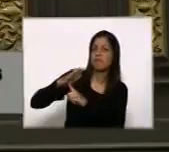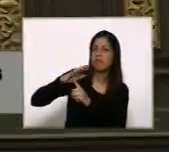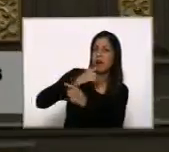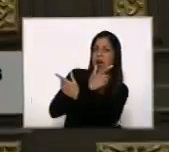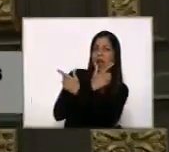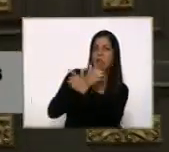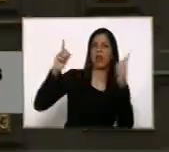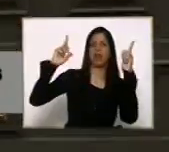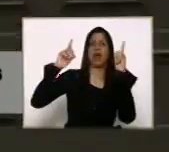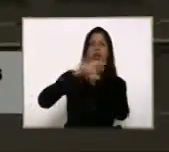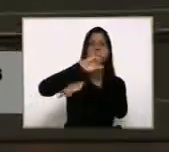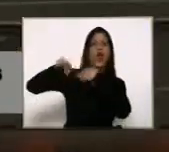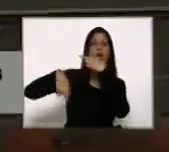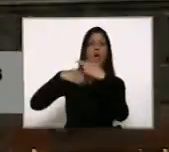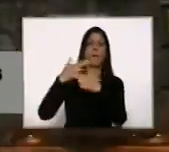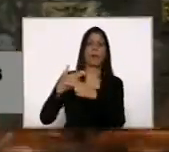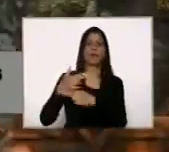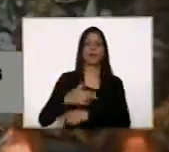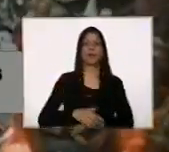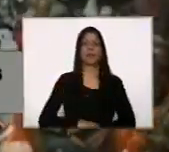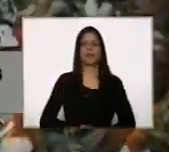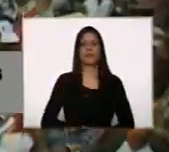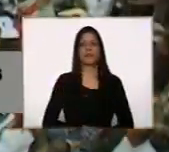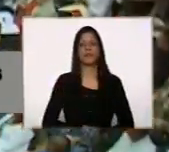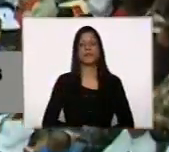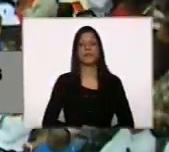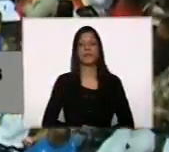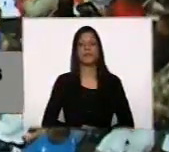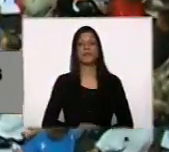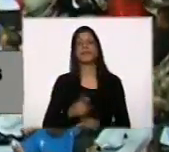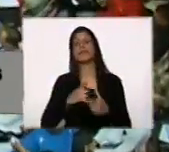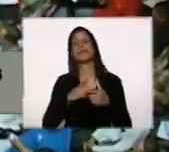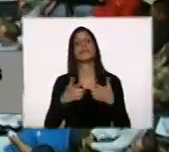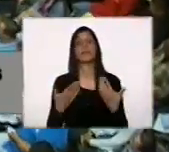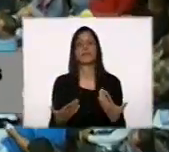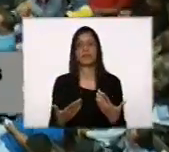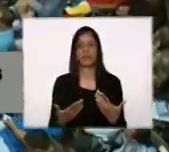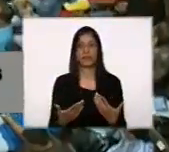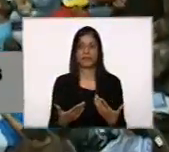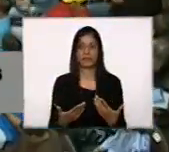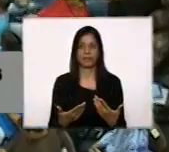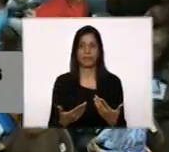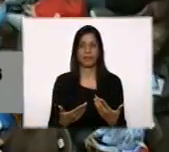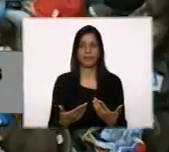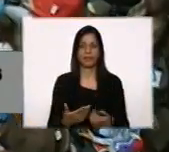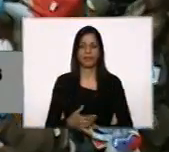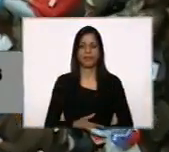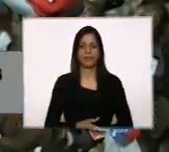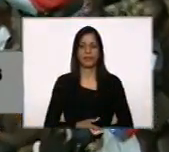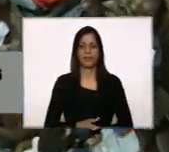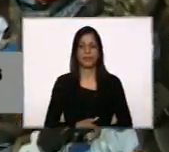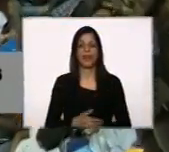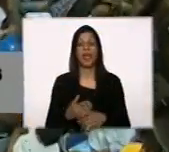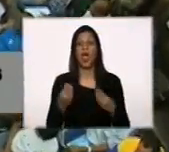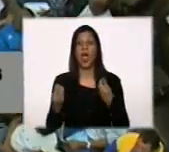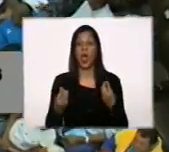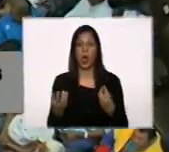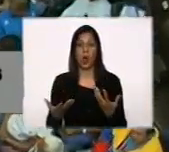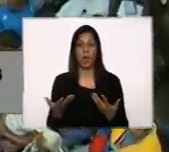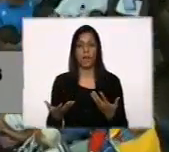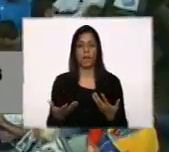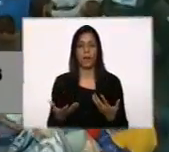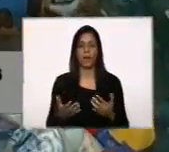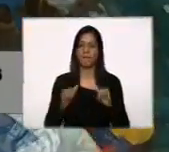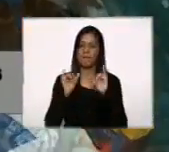imperio miserable. Pero además, como los muchachos siguen, los